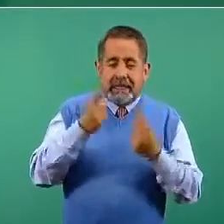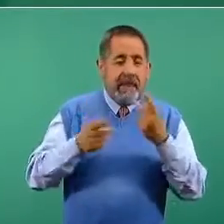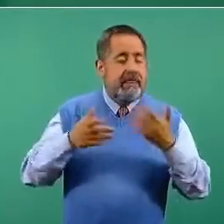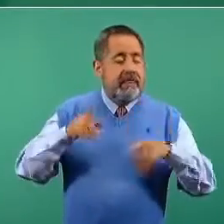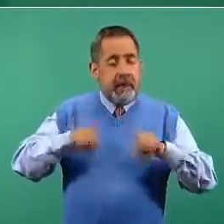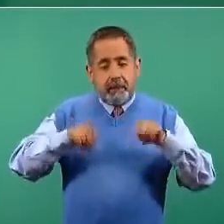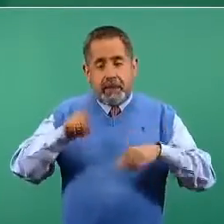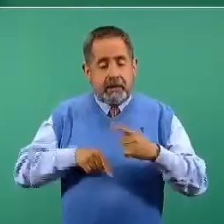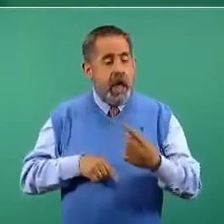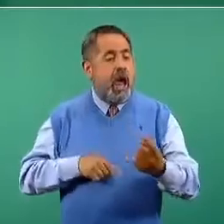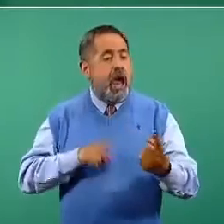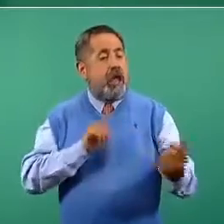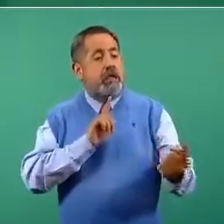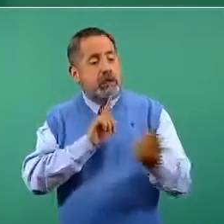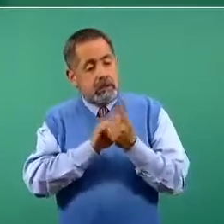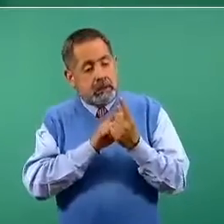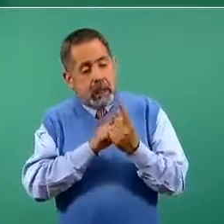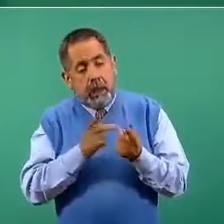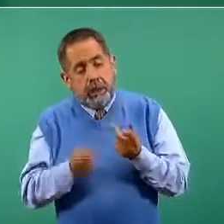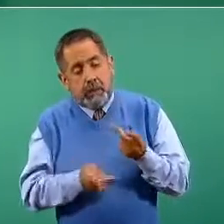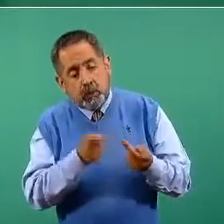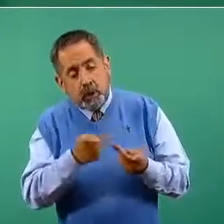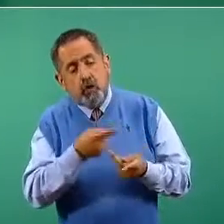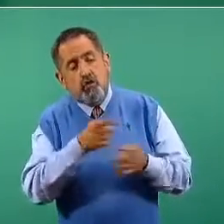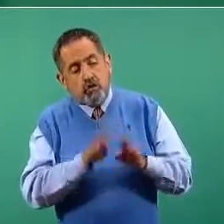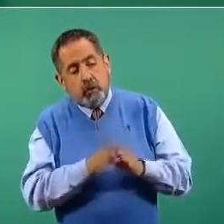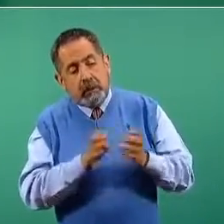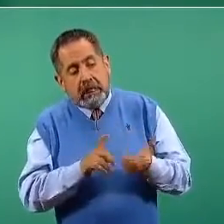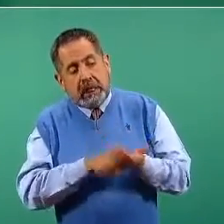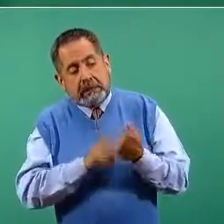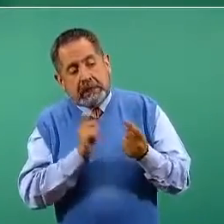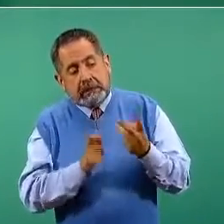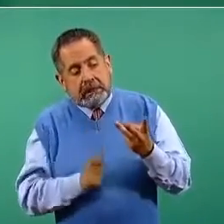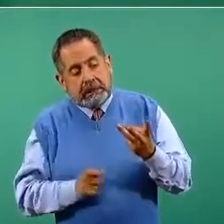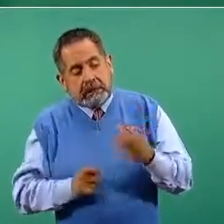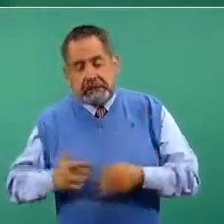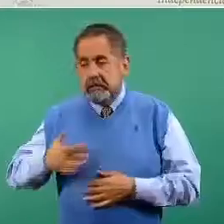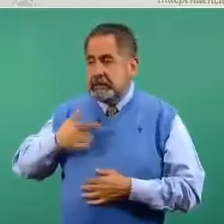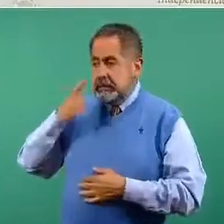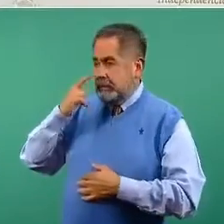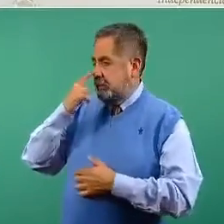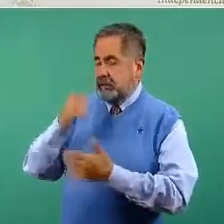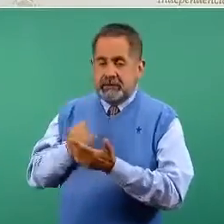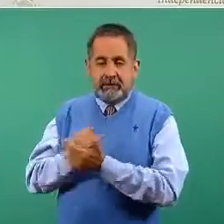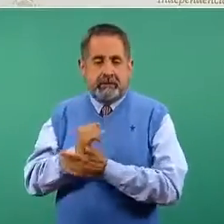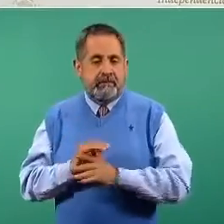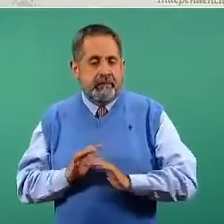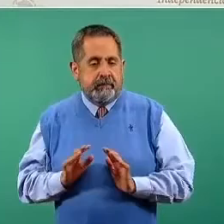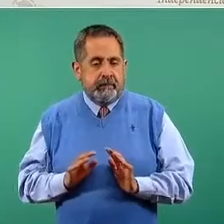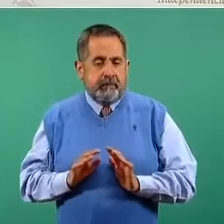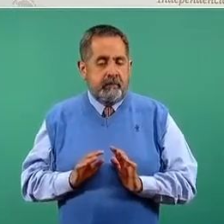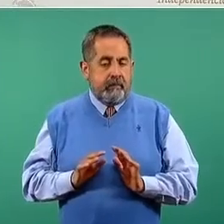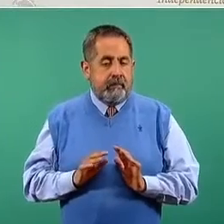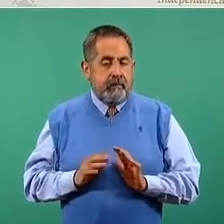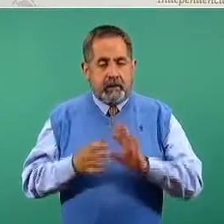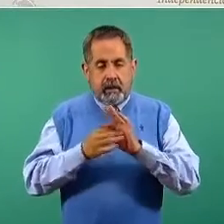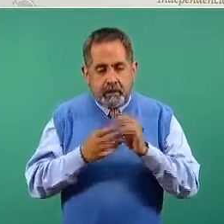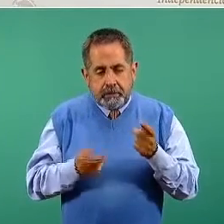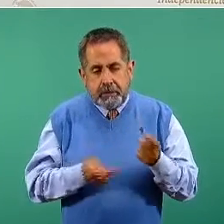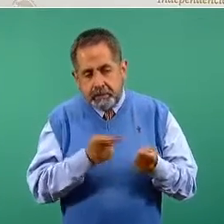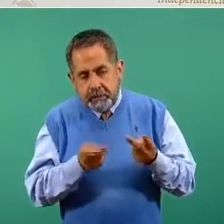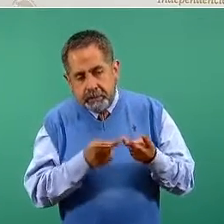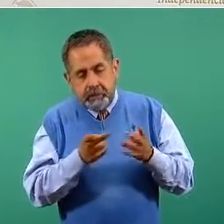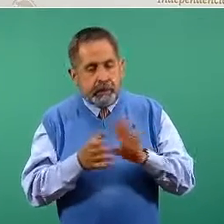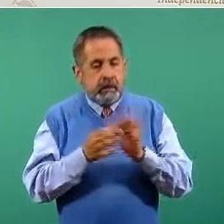se hace y seguirá haciendo a las personas que llegan a los puestos de vacunación, se hace unas par de